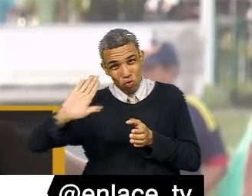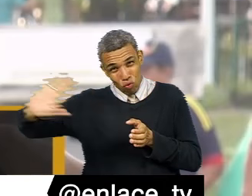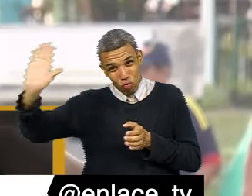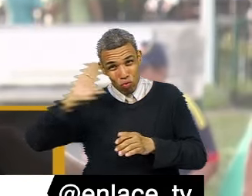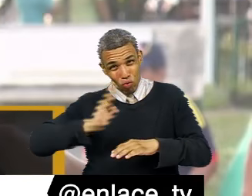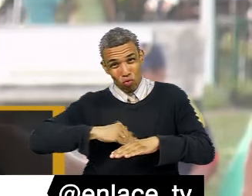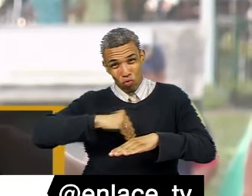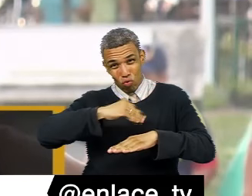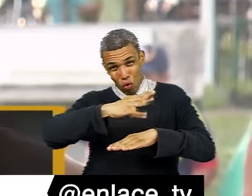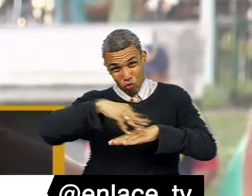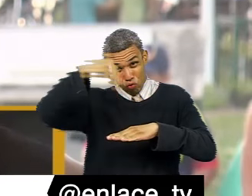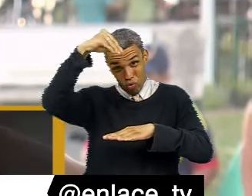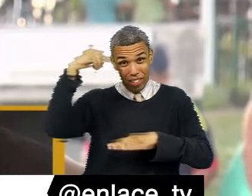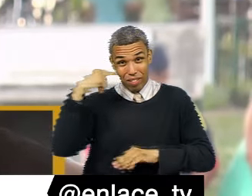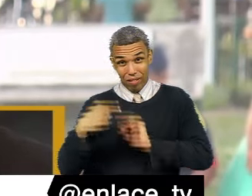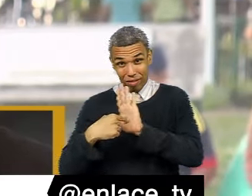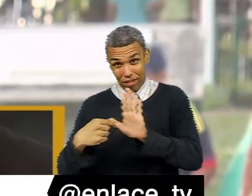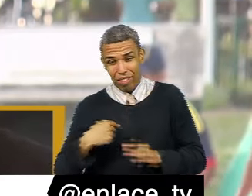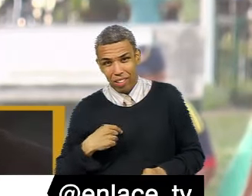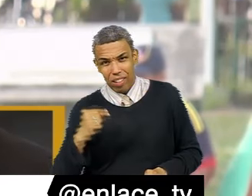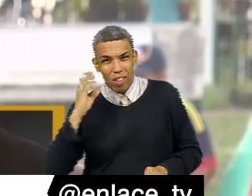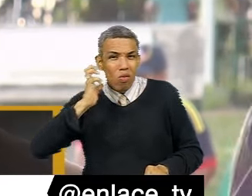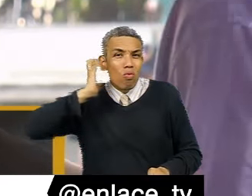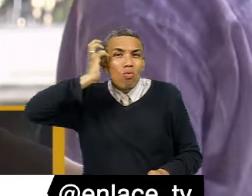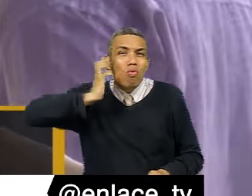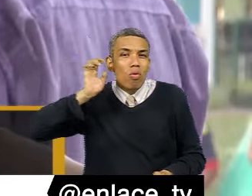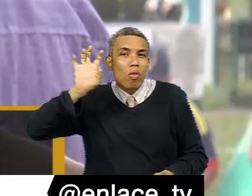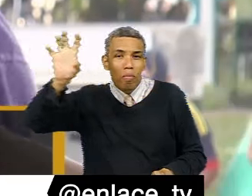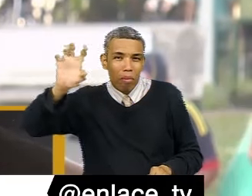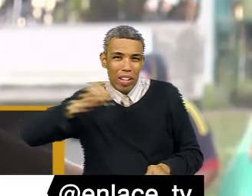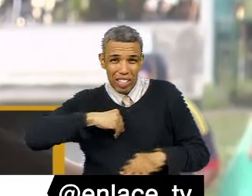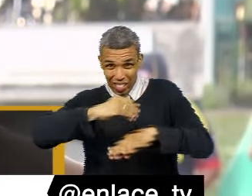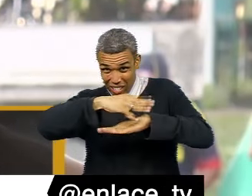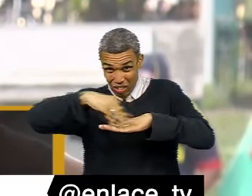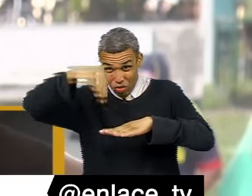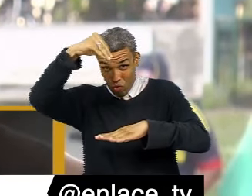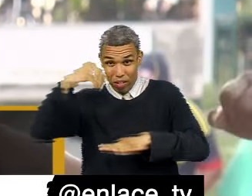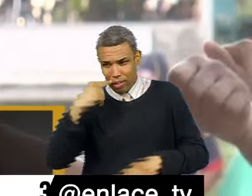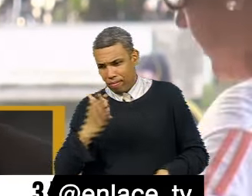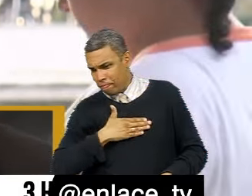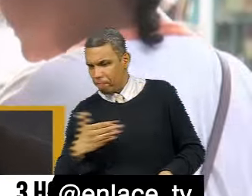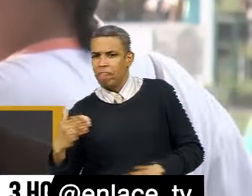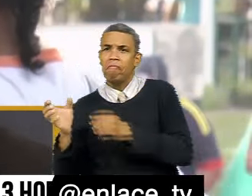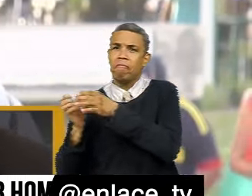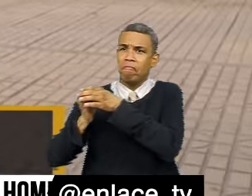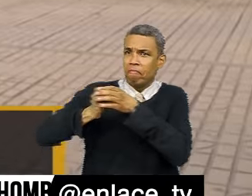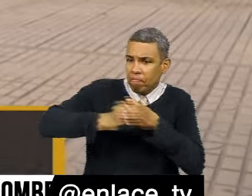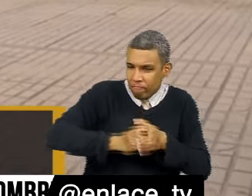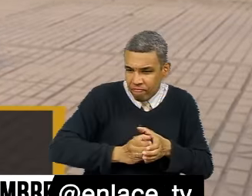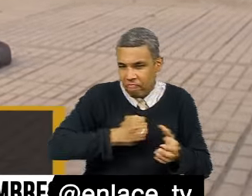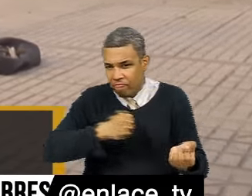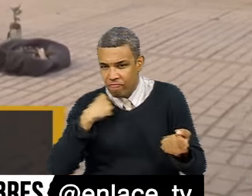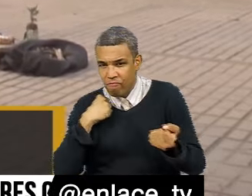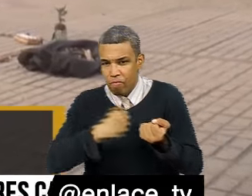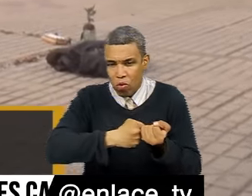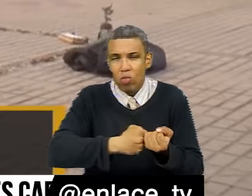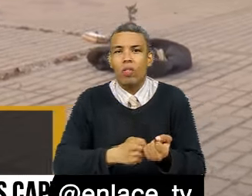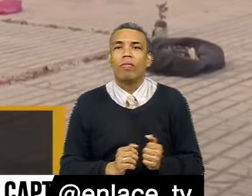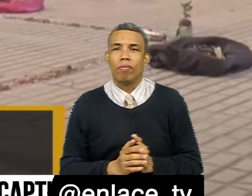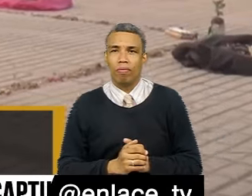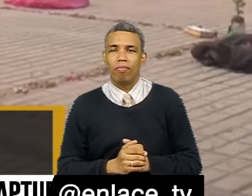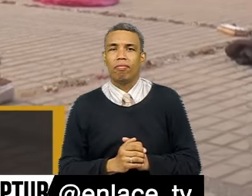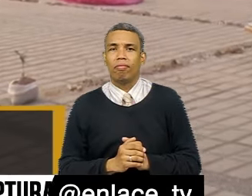paz. Estamos apoyando a la Organización Femenina Popular, que hoy lanza la campaña Semillas de Paz, que consiste en